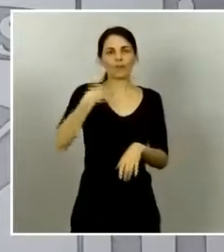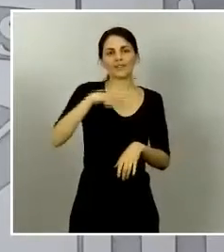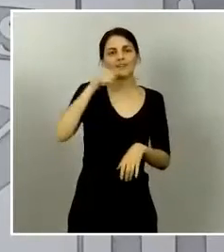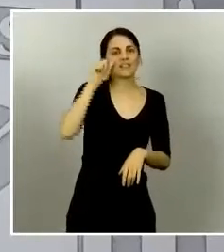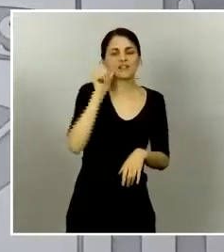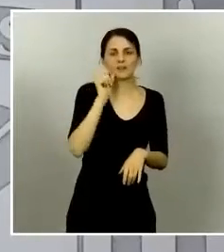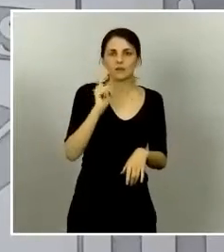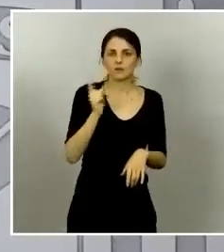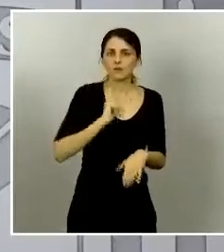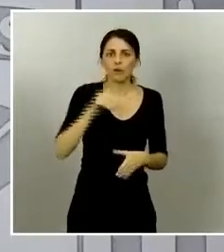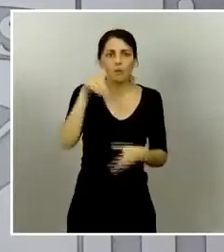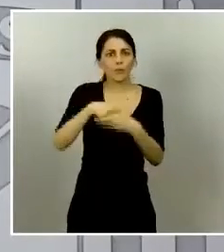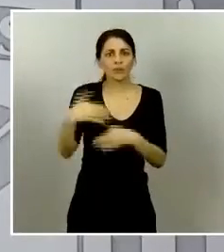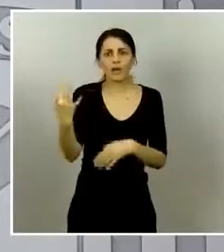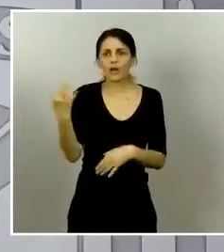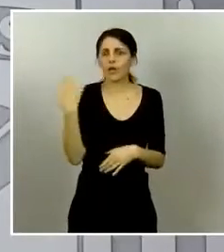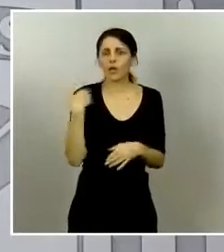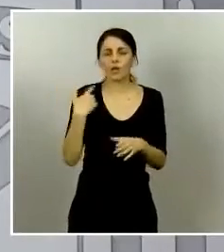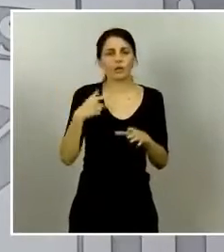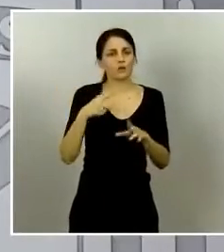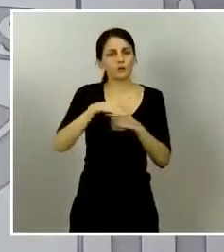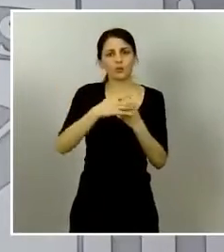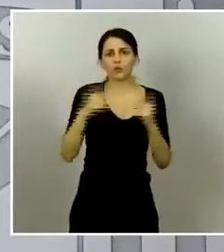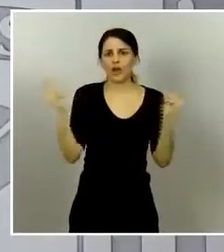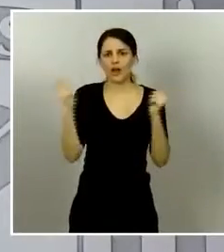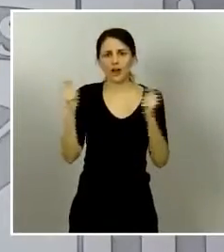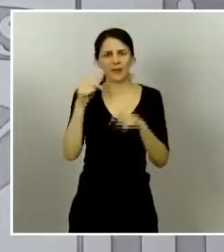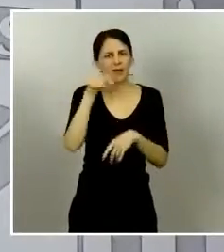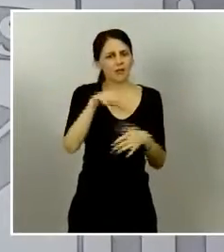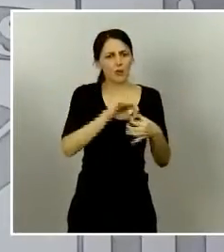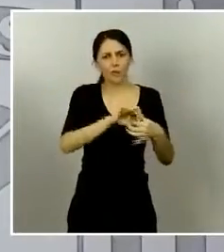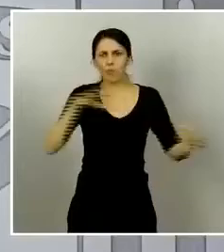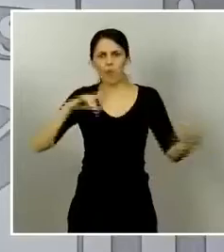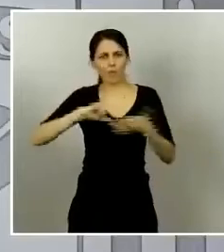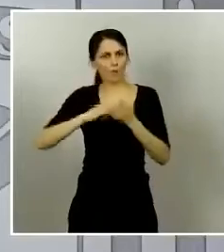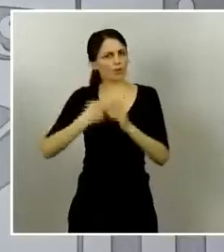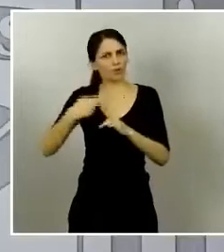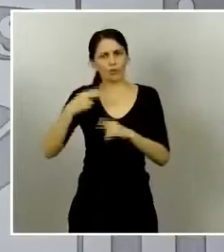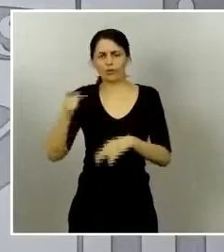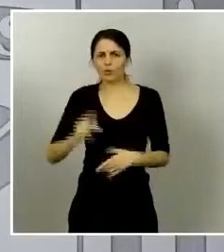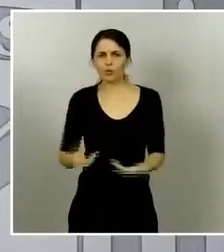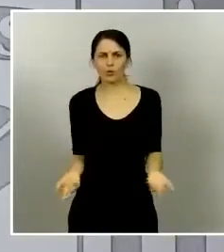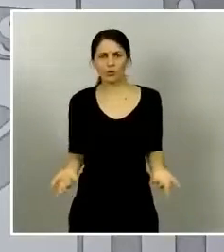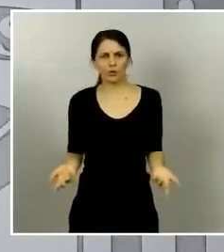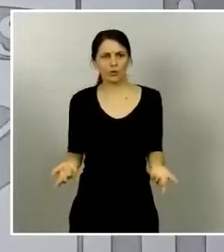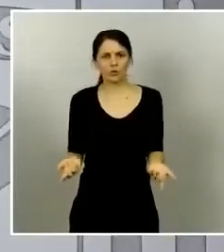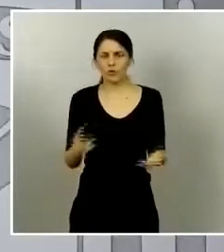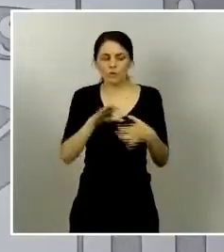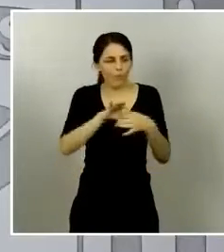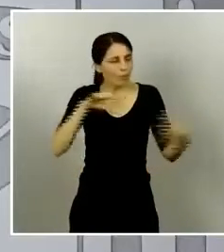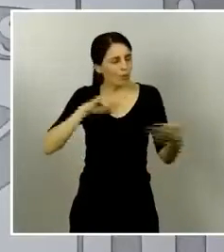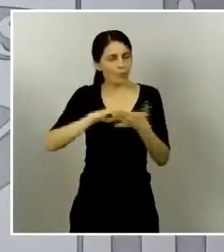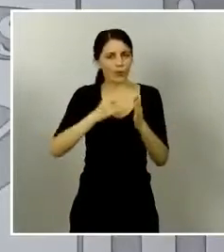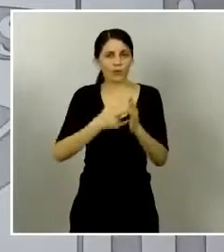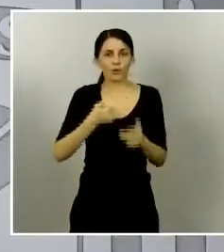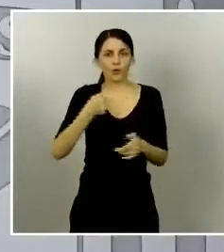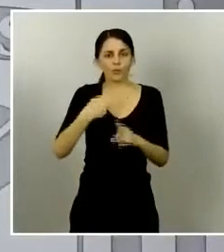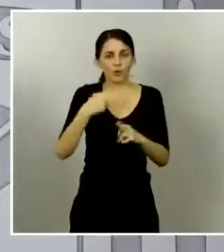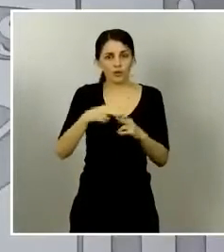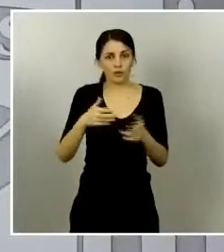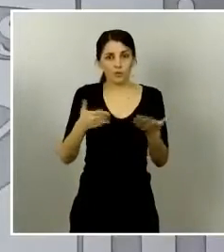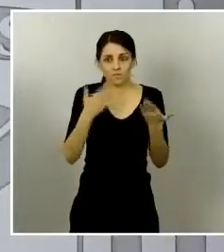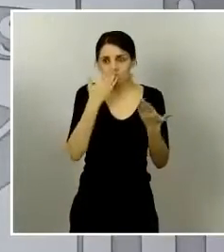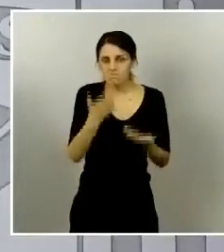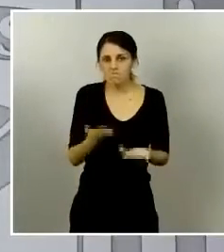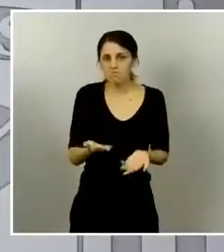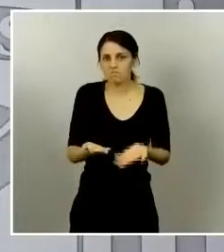ninguna posición política. Se votaba el decreto de alarma, que no es un proyecto político. Y llama la atención que el Partido Popular